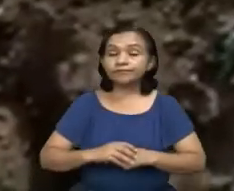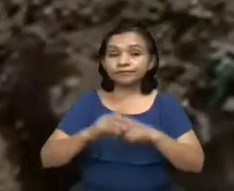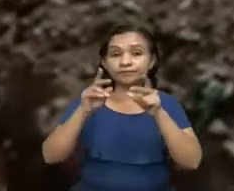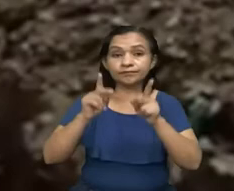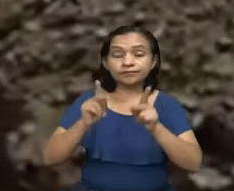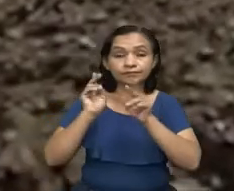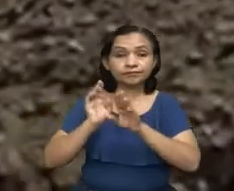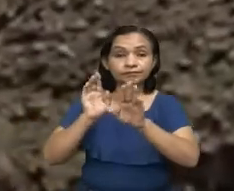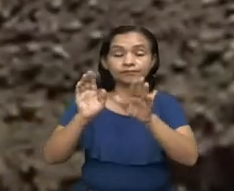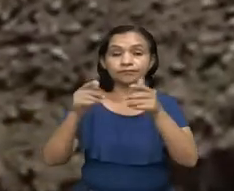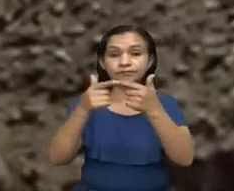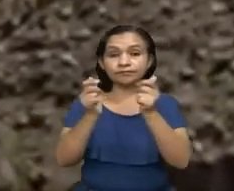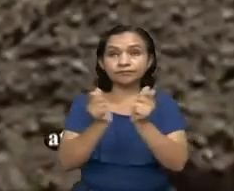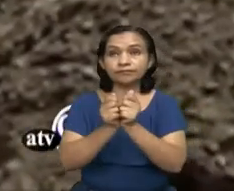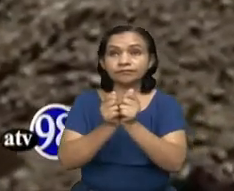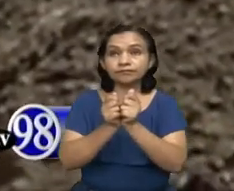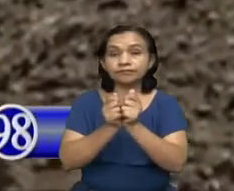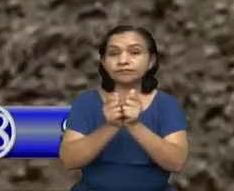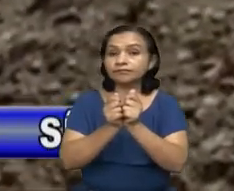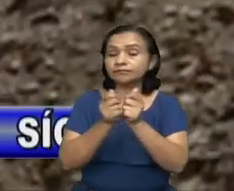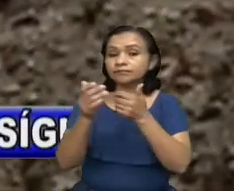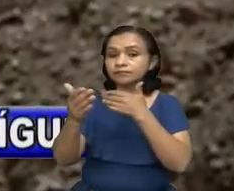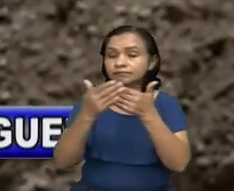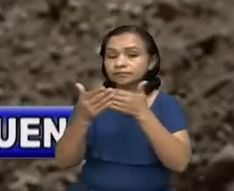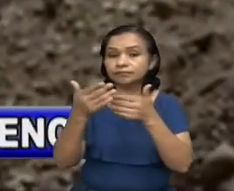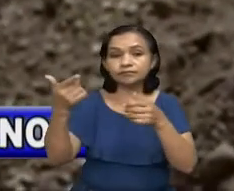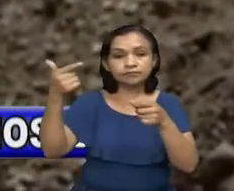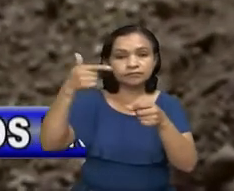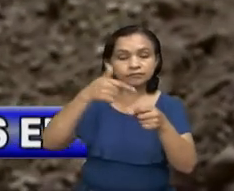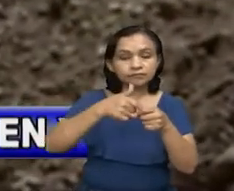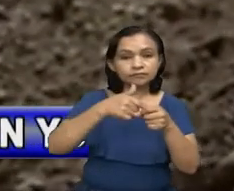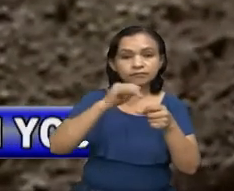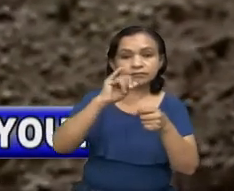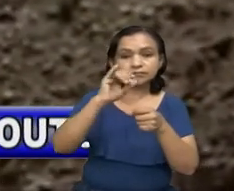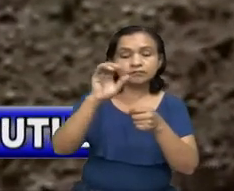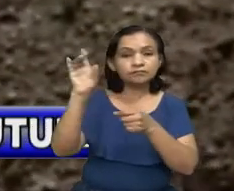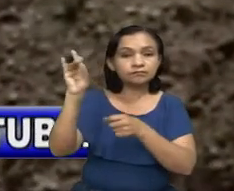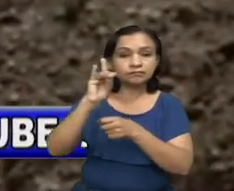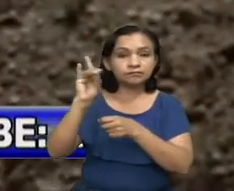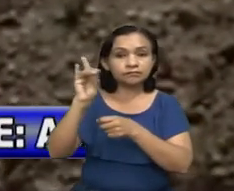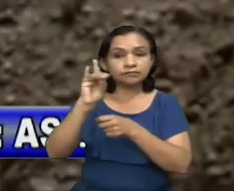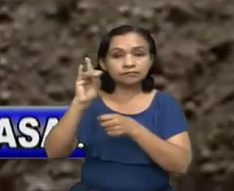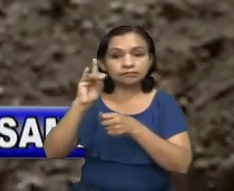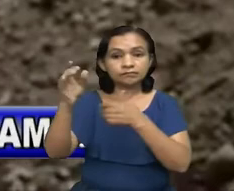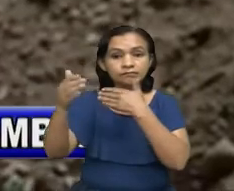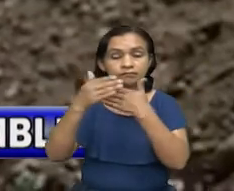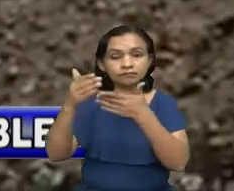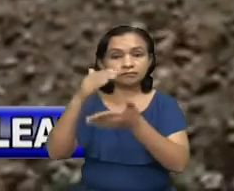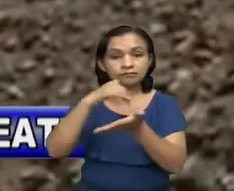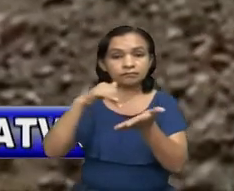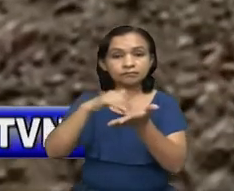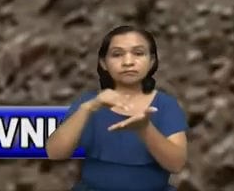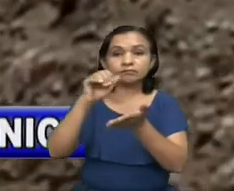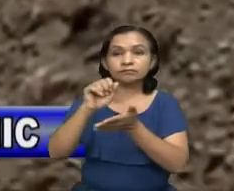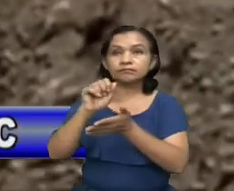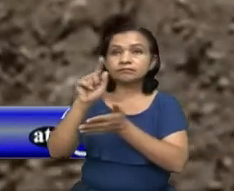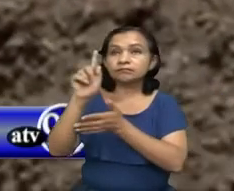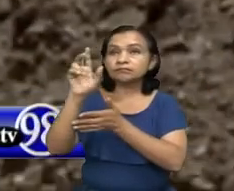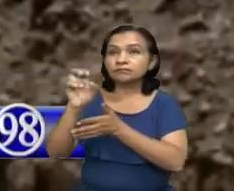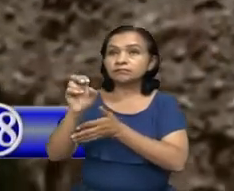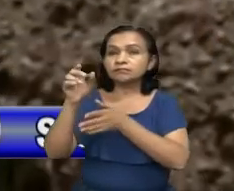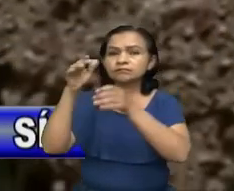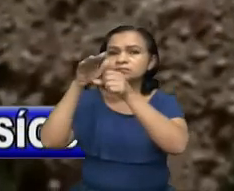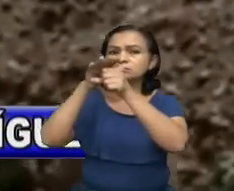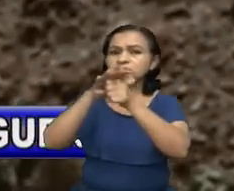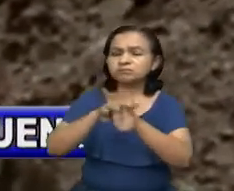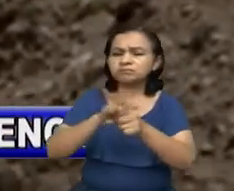Manifestantes en los alrededores de la planta de yacimiento petrolíferos Fiscales Bolivianos, ubicada en Sencata de El Alto, fueron